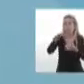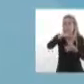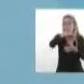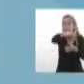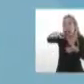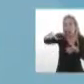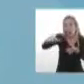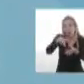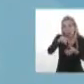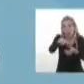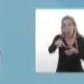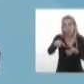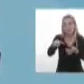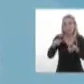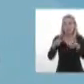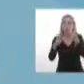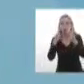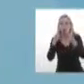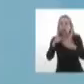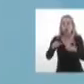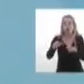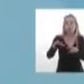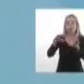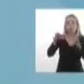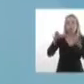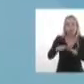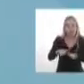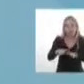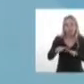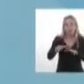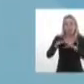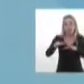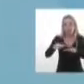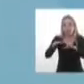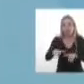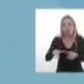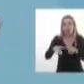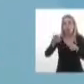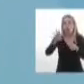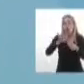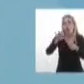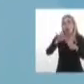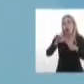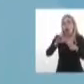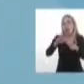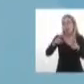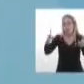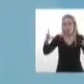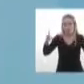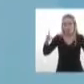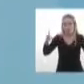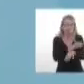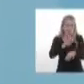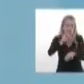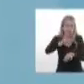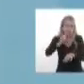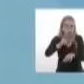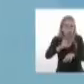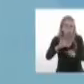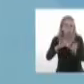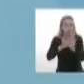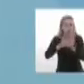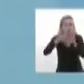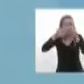venir a la tele yo creo que queda una sociedad sanamente desengañada desilusionada creo que la desilusión es buena la ilusión es el